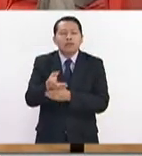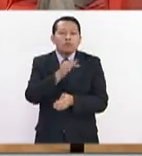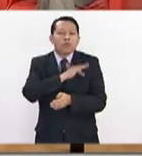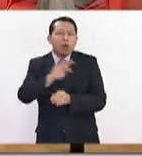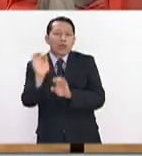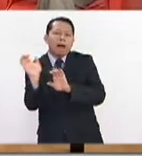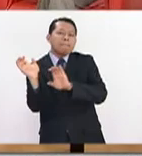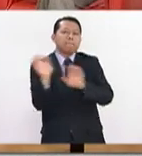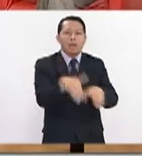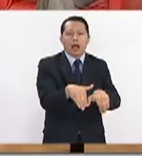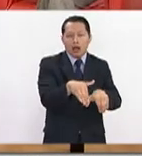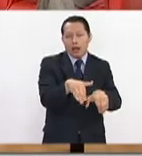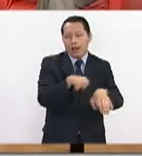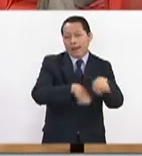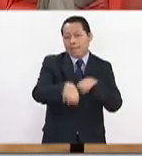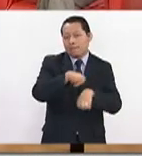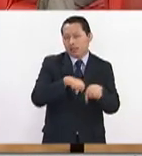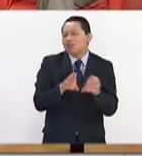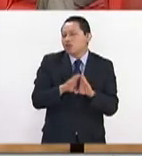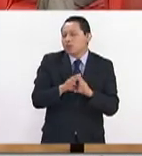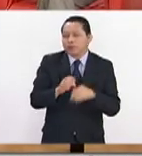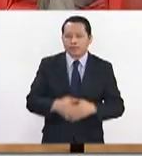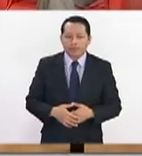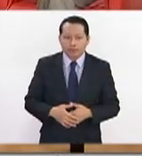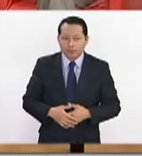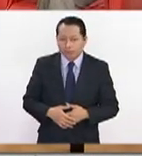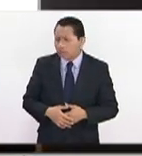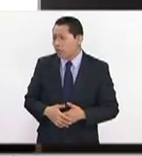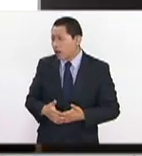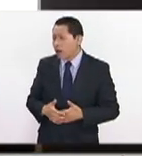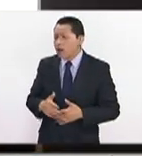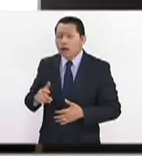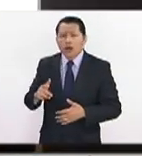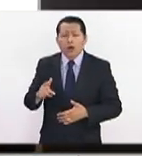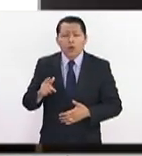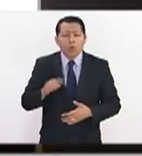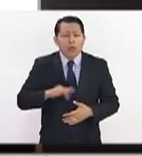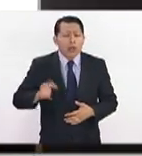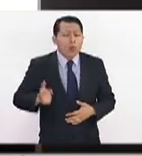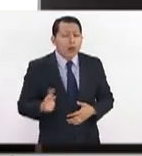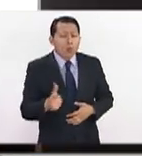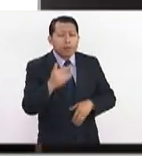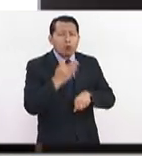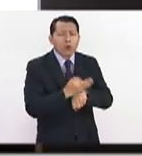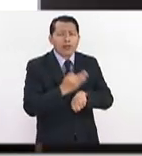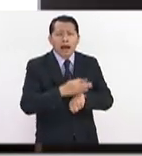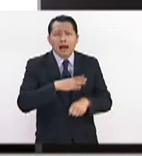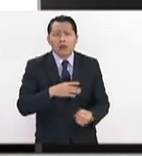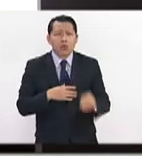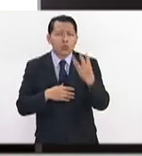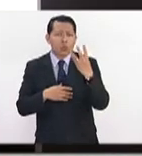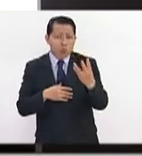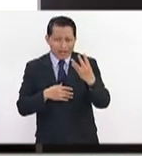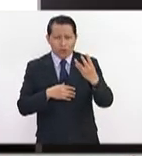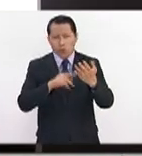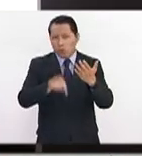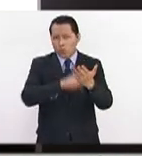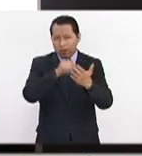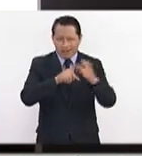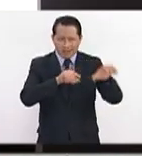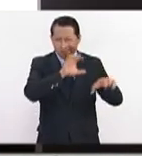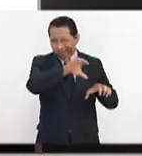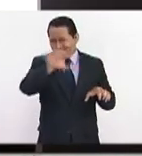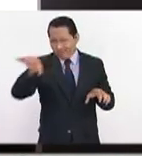logrado colocarse en este tipo de empresas. Bien, Guanajuato Puerto Interior en este momento tiene 4 secciones en donde